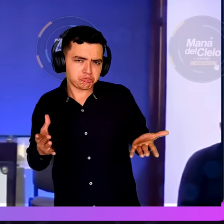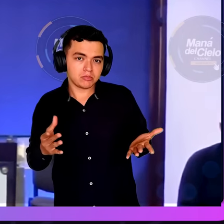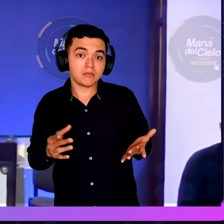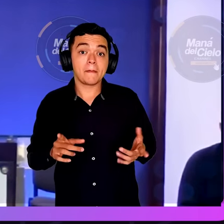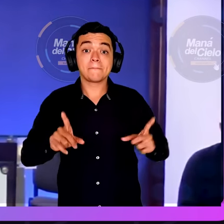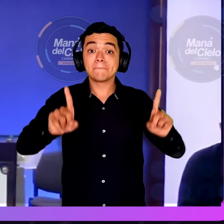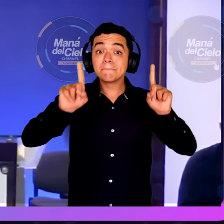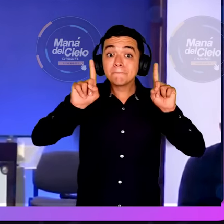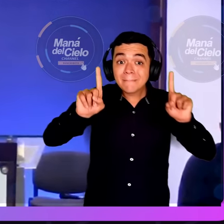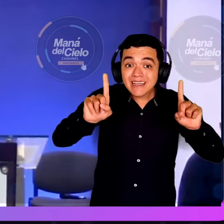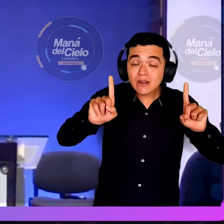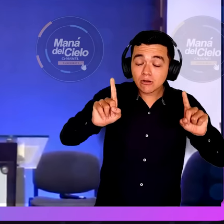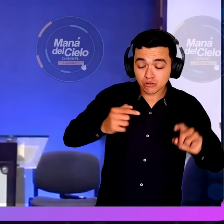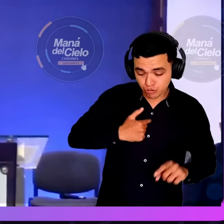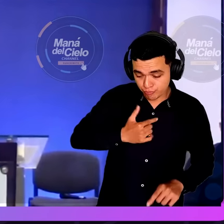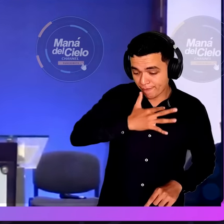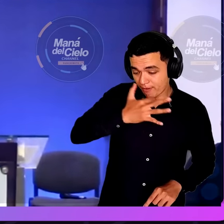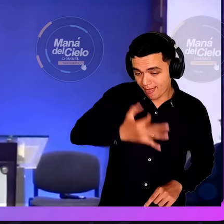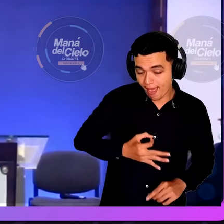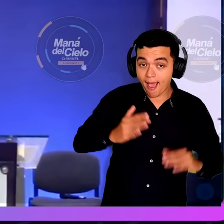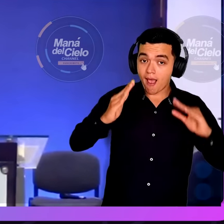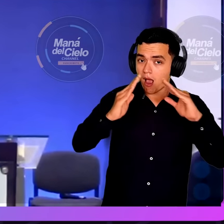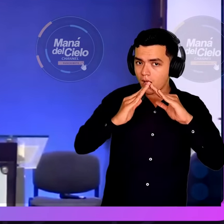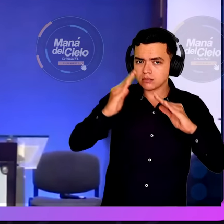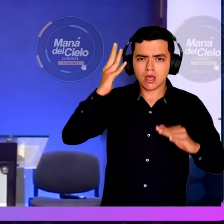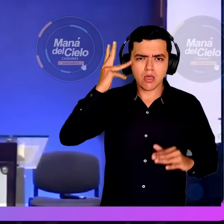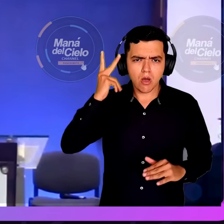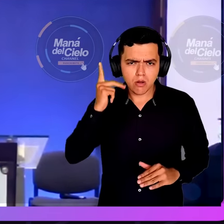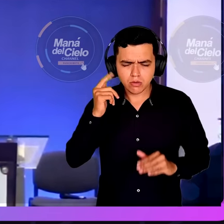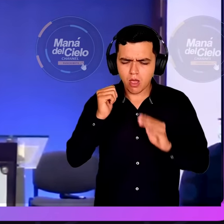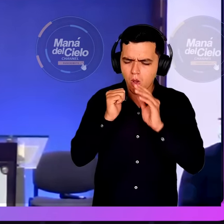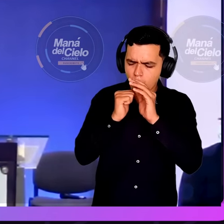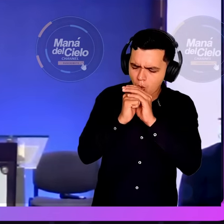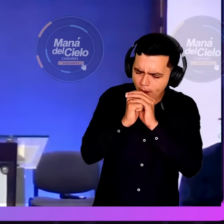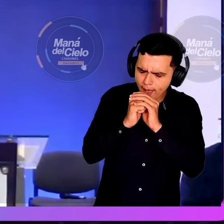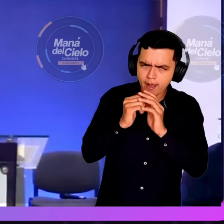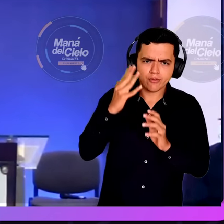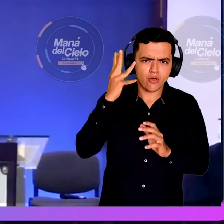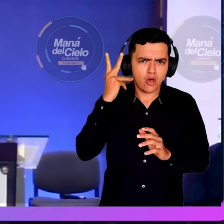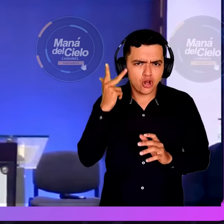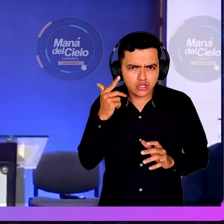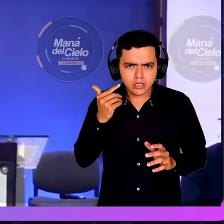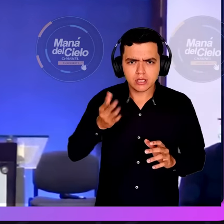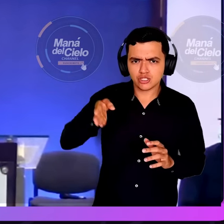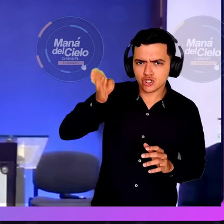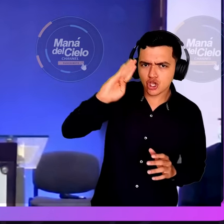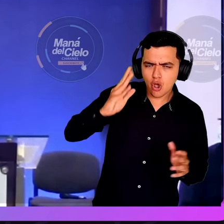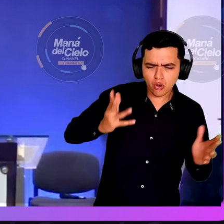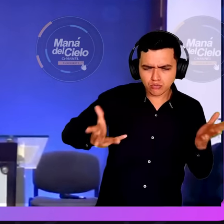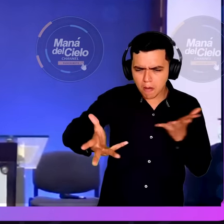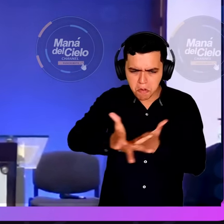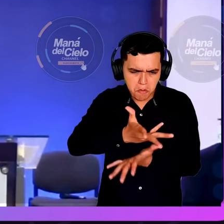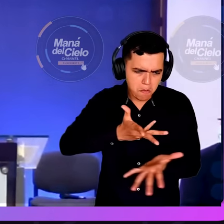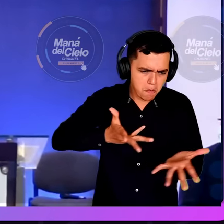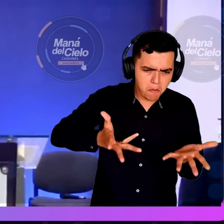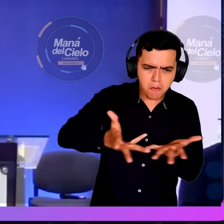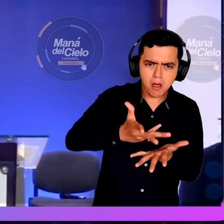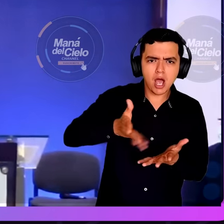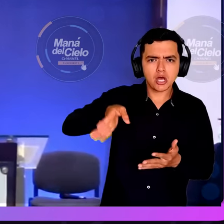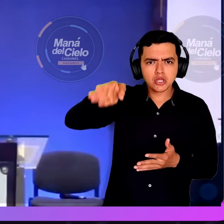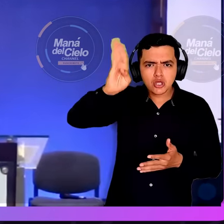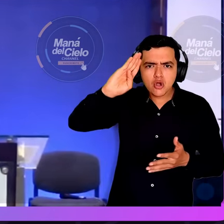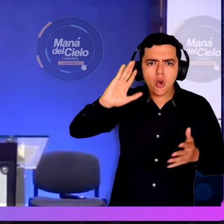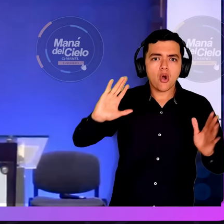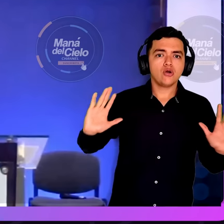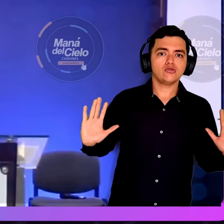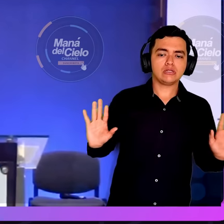Yo me pude haber equivocado como madre, mi esposo como padre, porque padres perfectos no hay. Pero ahí está mi hija de testiga, que en mi casa nunca